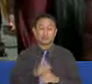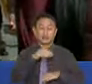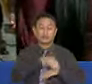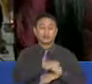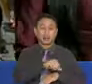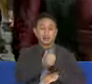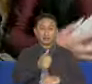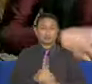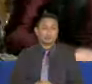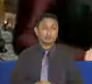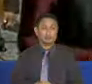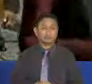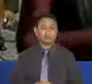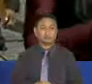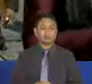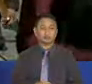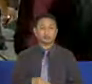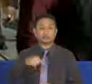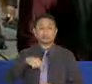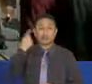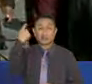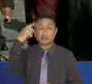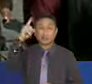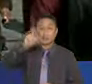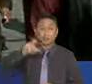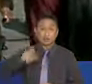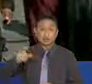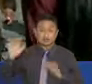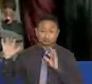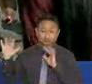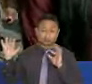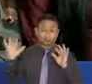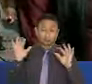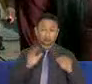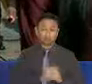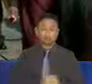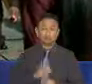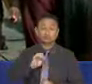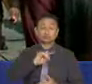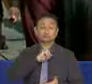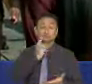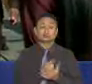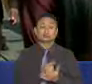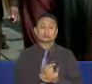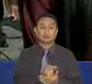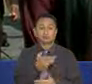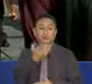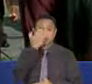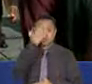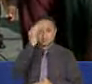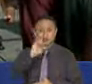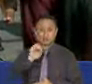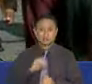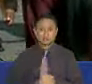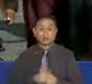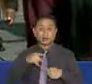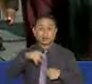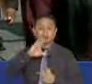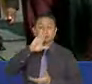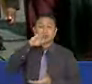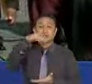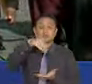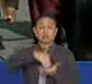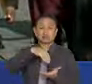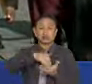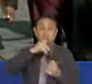bueno Además de que se espera la llegada de miles de personas para este punto sí como ustedes saben aquí es el centro de la ciudad